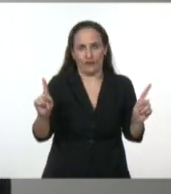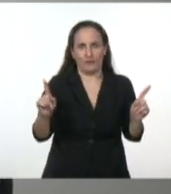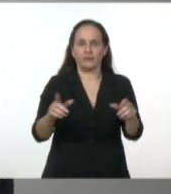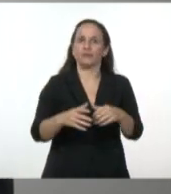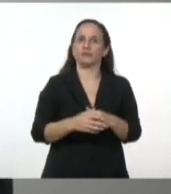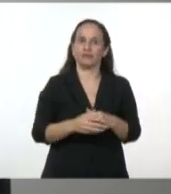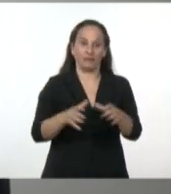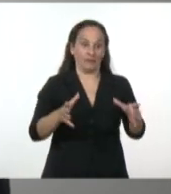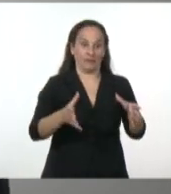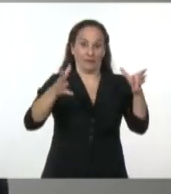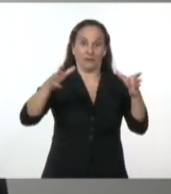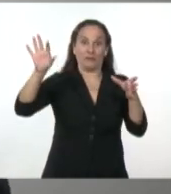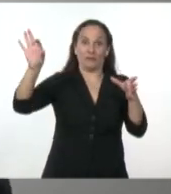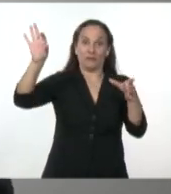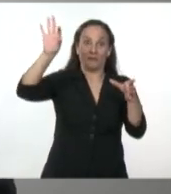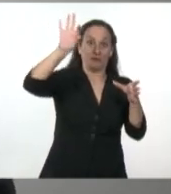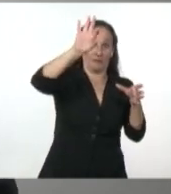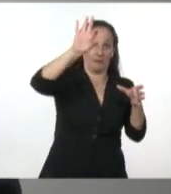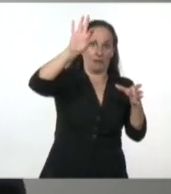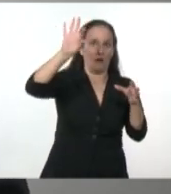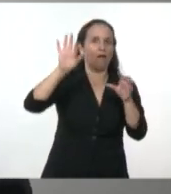Una grifería que acompañe la bacha